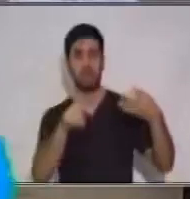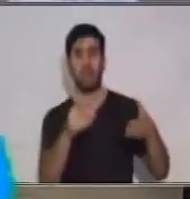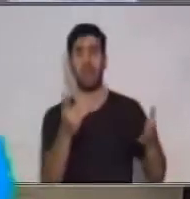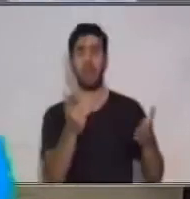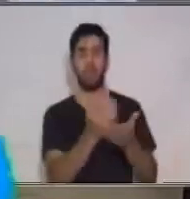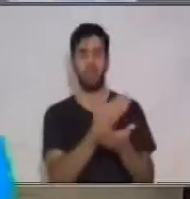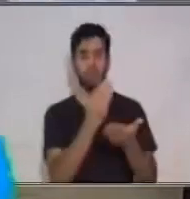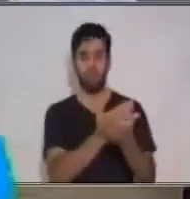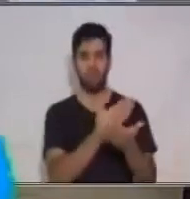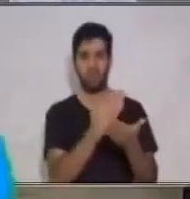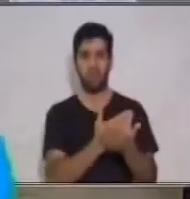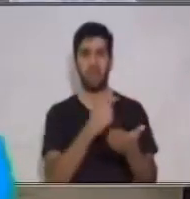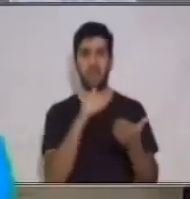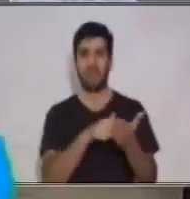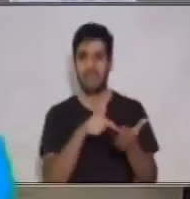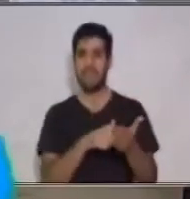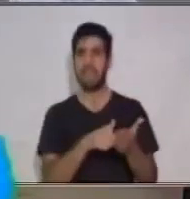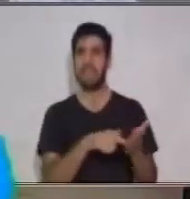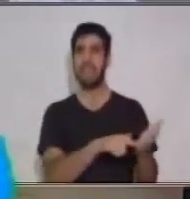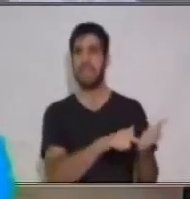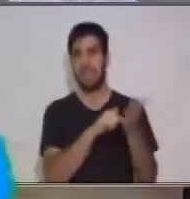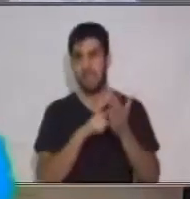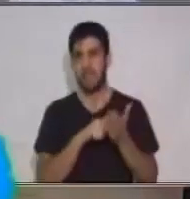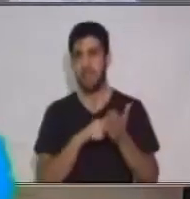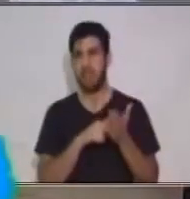documentos o incluso en algunos